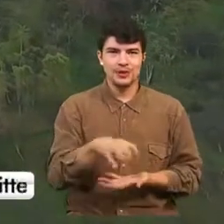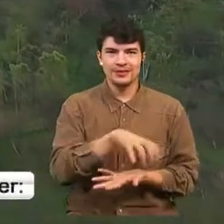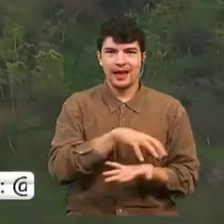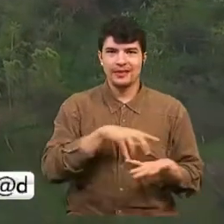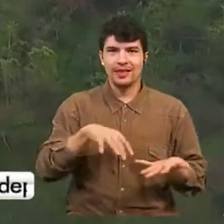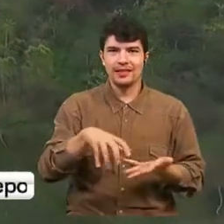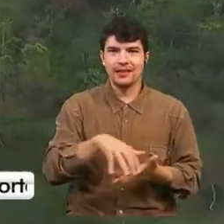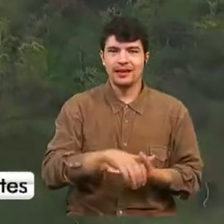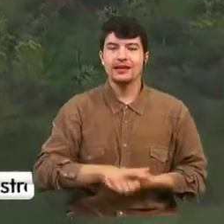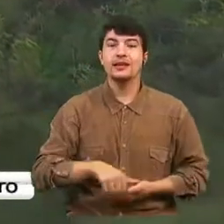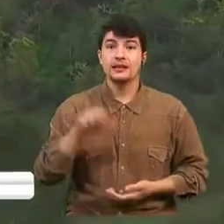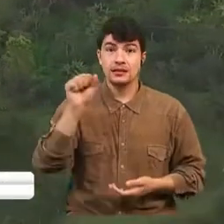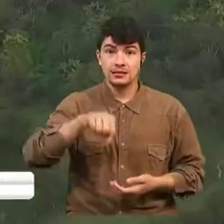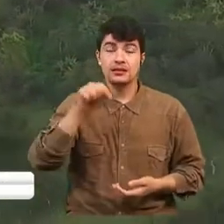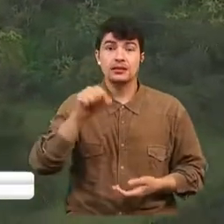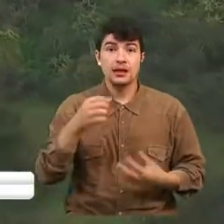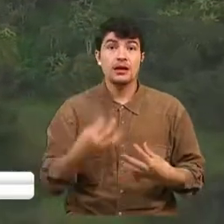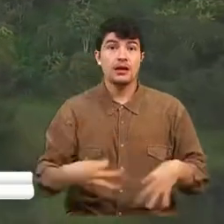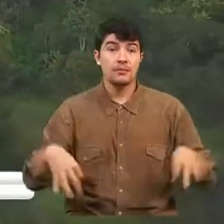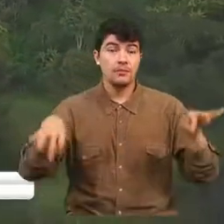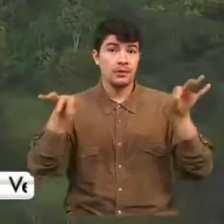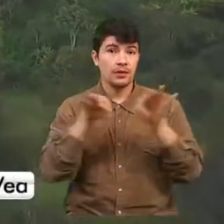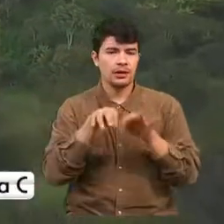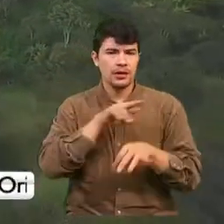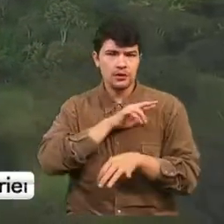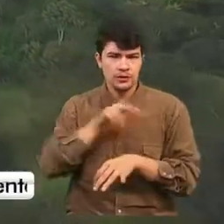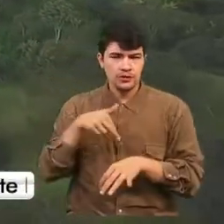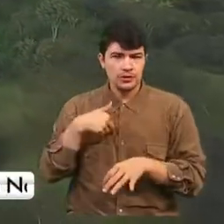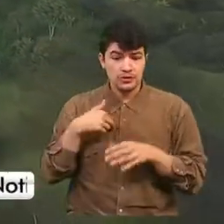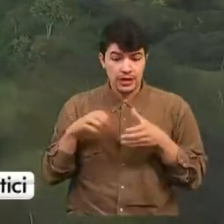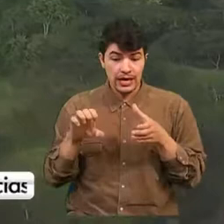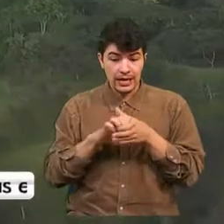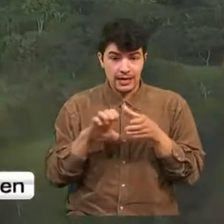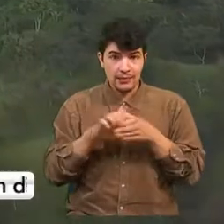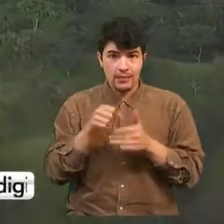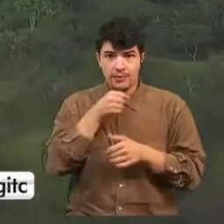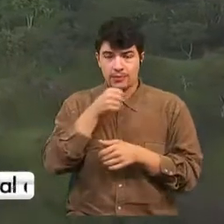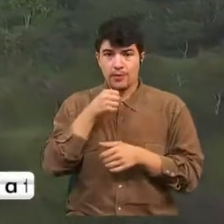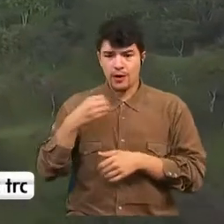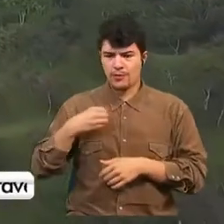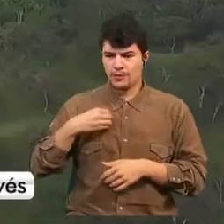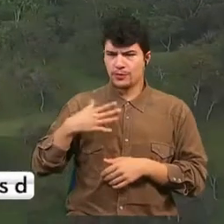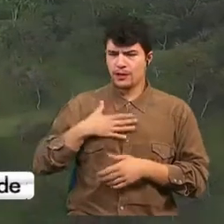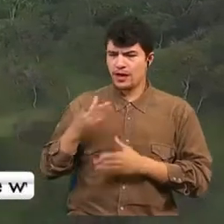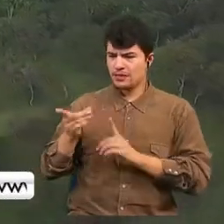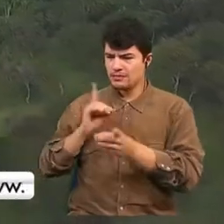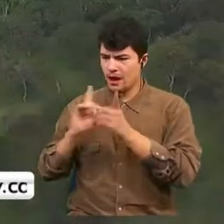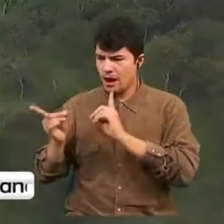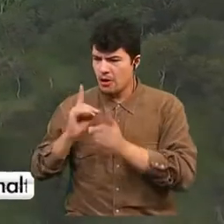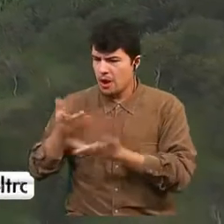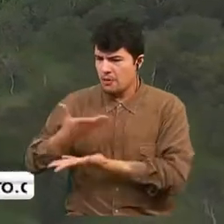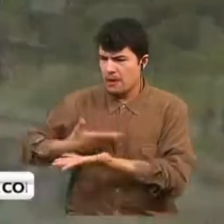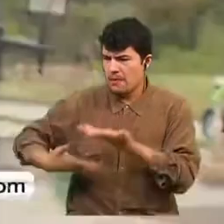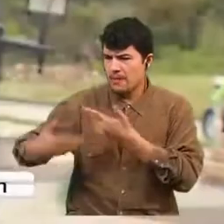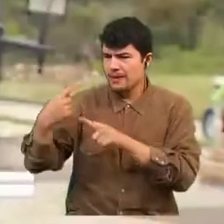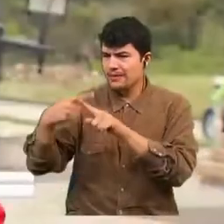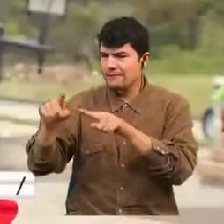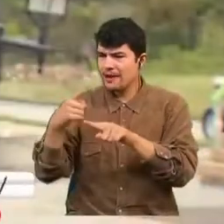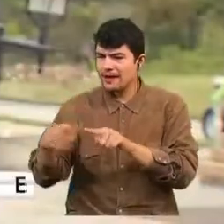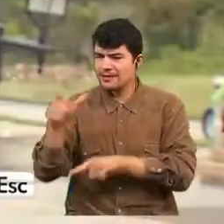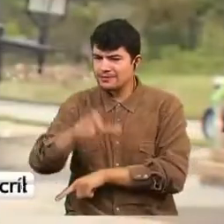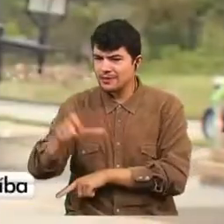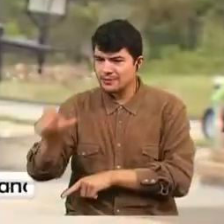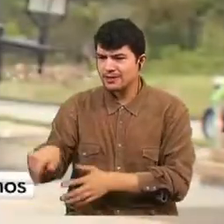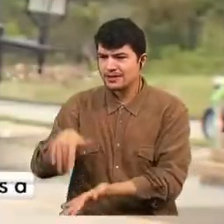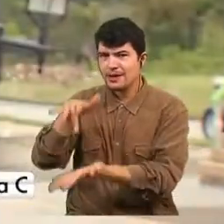Santander. Así es, y muy importante, nosotros que tuvimos como equipo periodístico la oportunidad de dialogar con diferentes personas que hacen